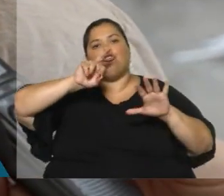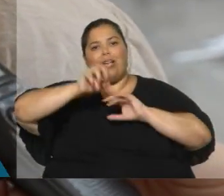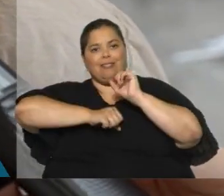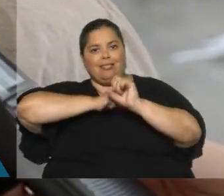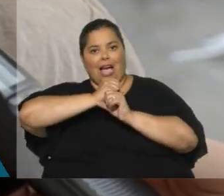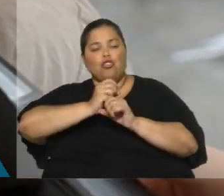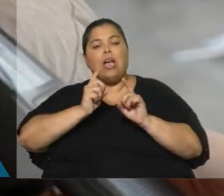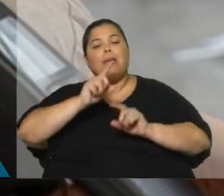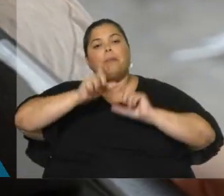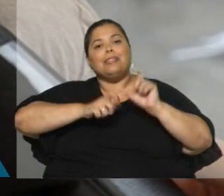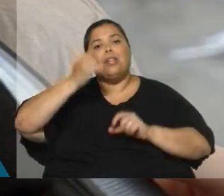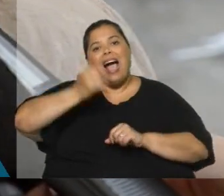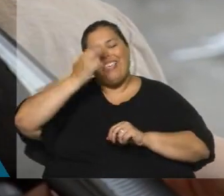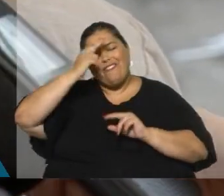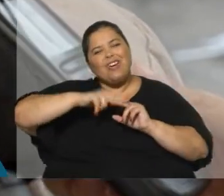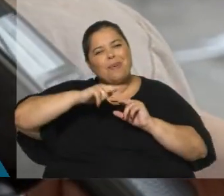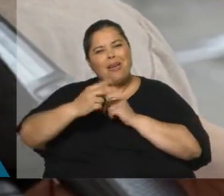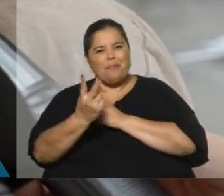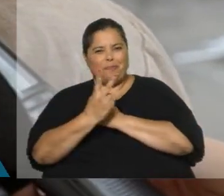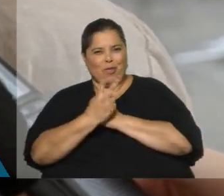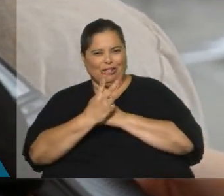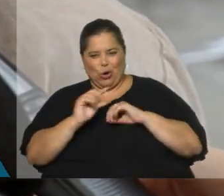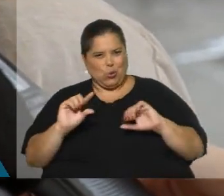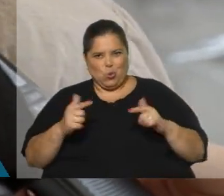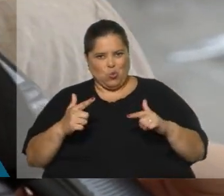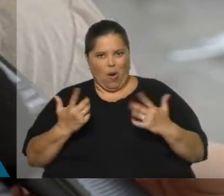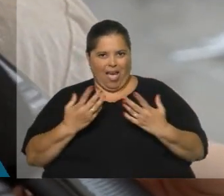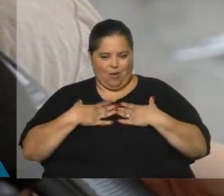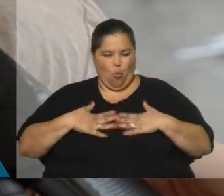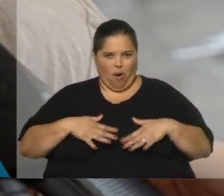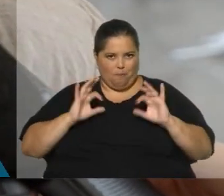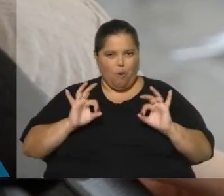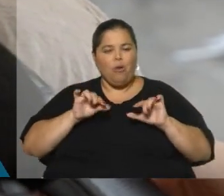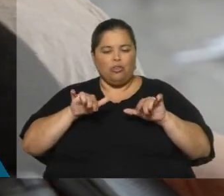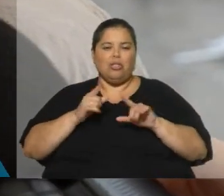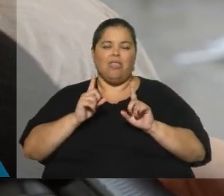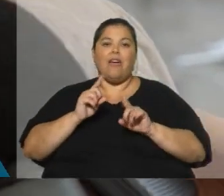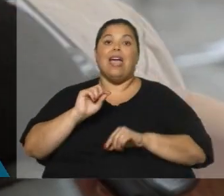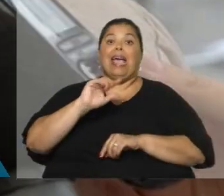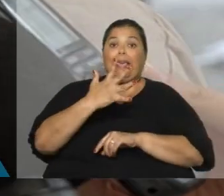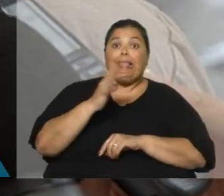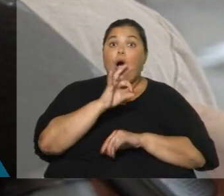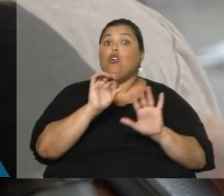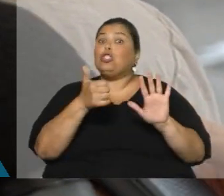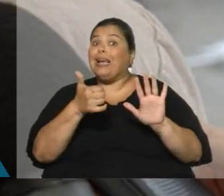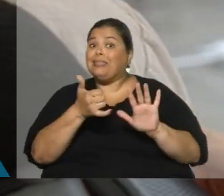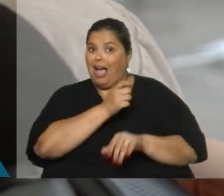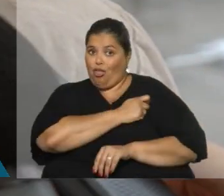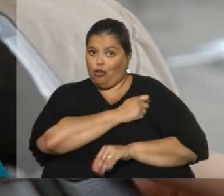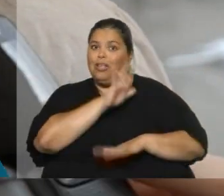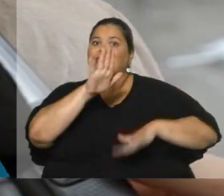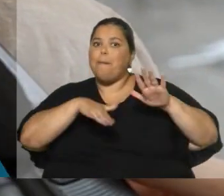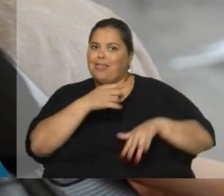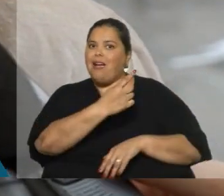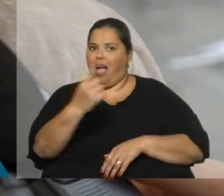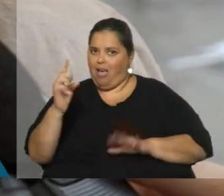las personas inmunodeprimidas. Las personas inmunodeprimidas están recibiendo la quinta o la sexta dosis, depende de la situación. Y bueno, y también